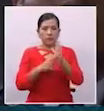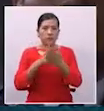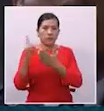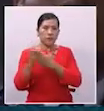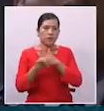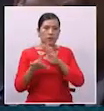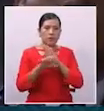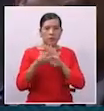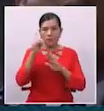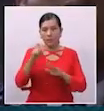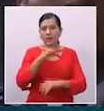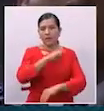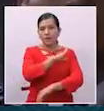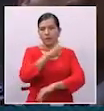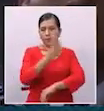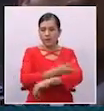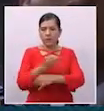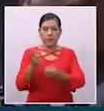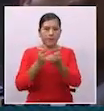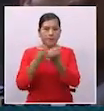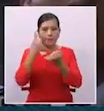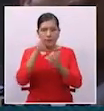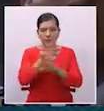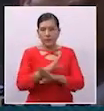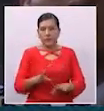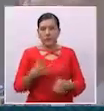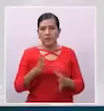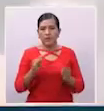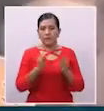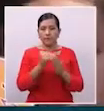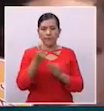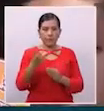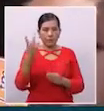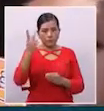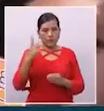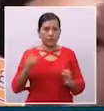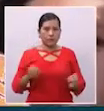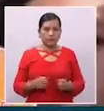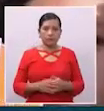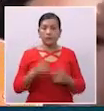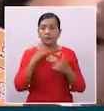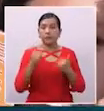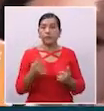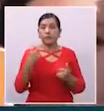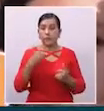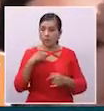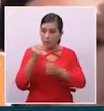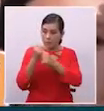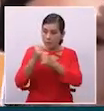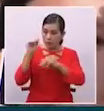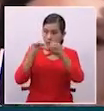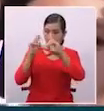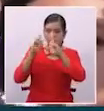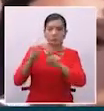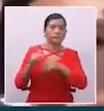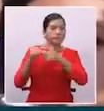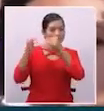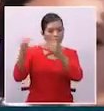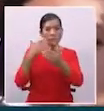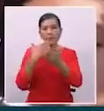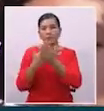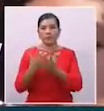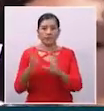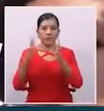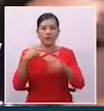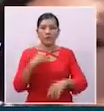fortalecer las medidas de protección para niños, niñas e infantes. Saludamos que se esté trabajando sobre este proyecto, que se tenga un avance, ya lo habíamos